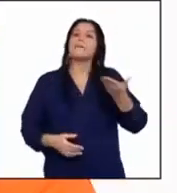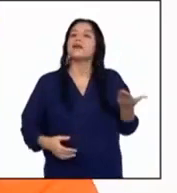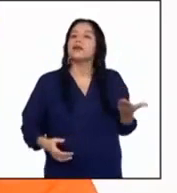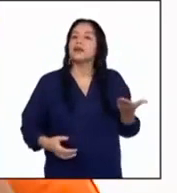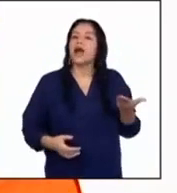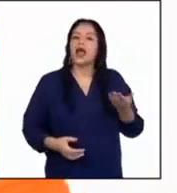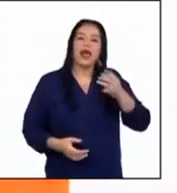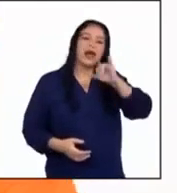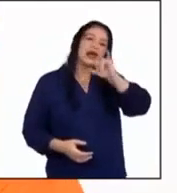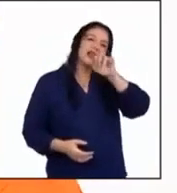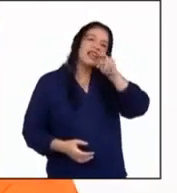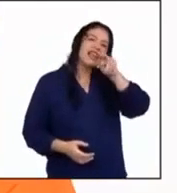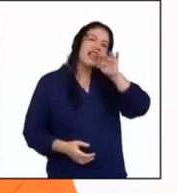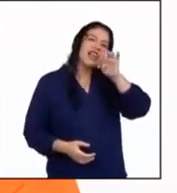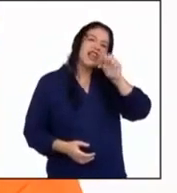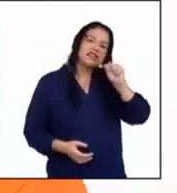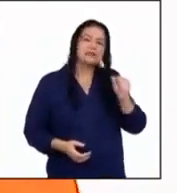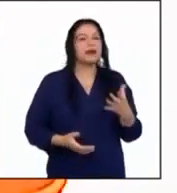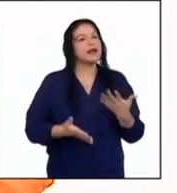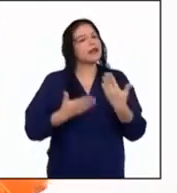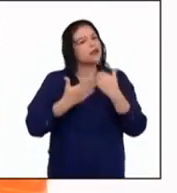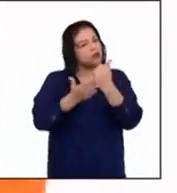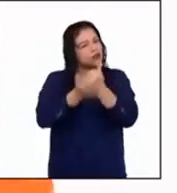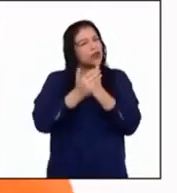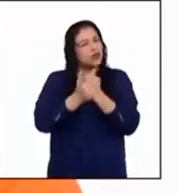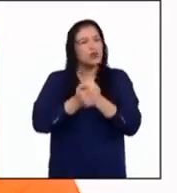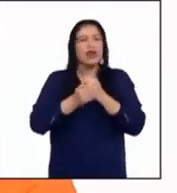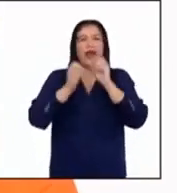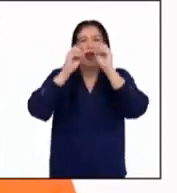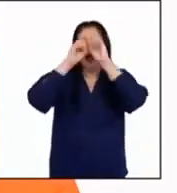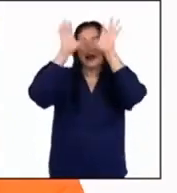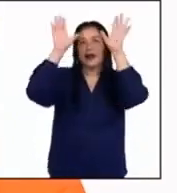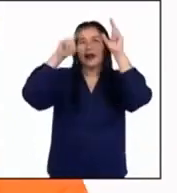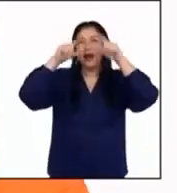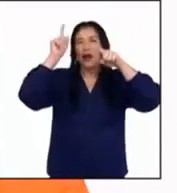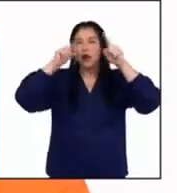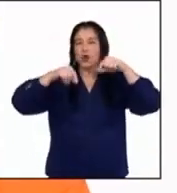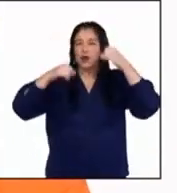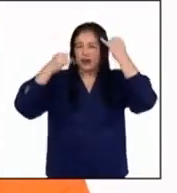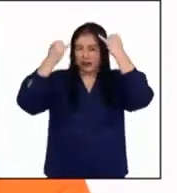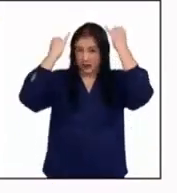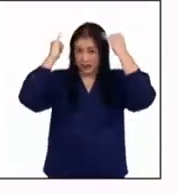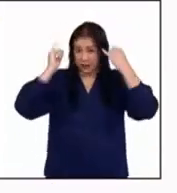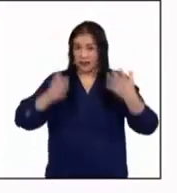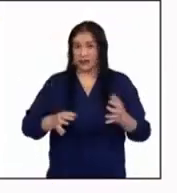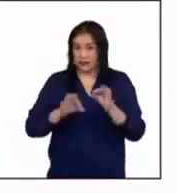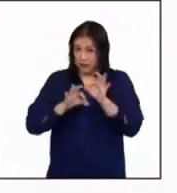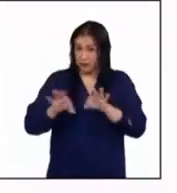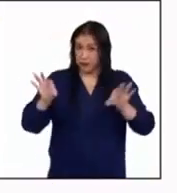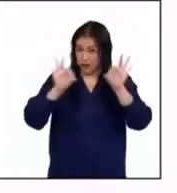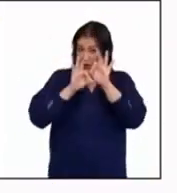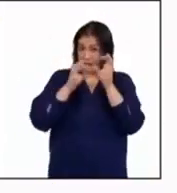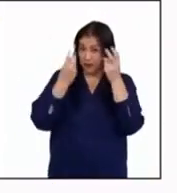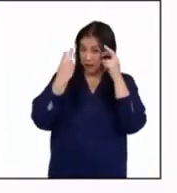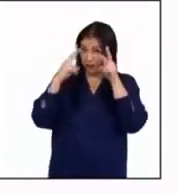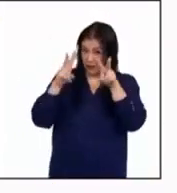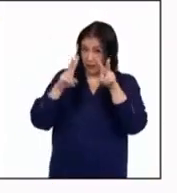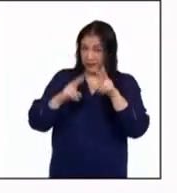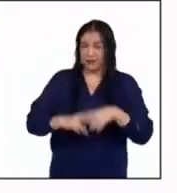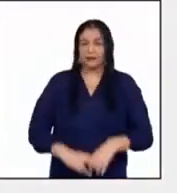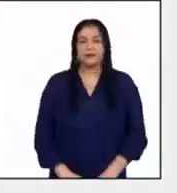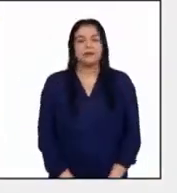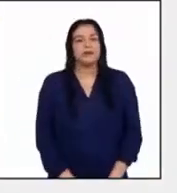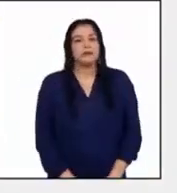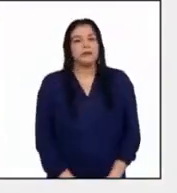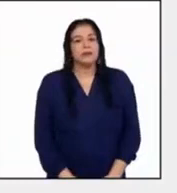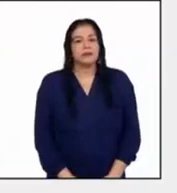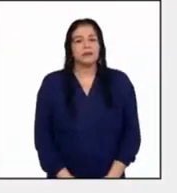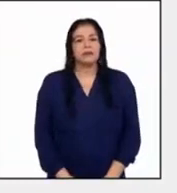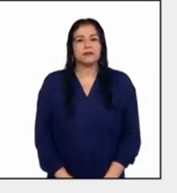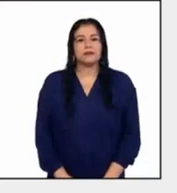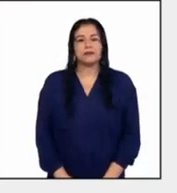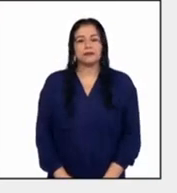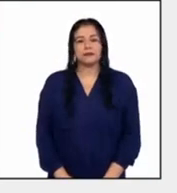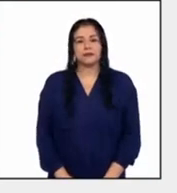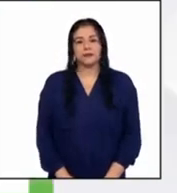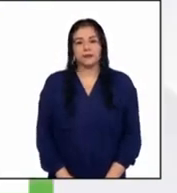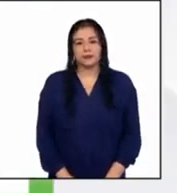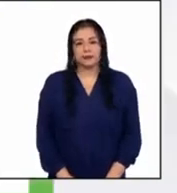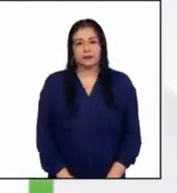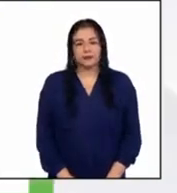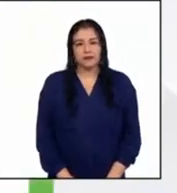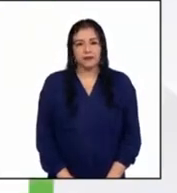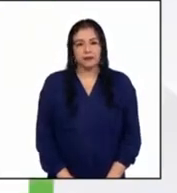Inés Lazarte, para que nos ayude a aclarar algunas ideas clave? Vamos con ella.